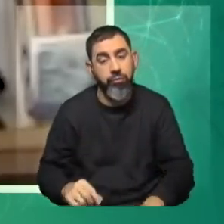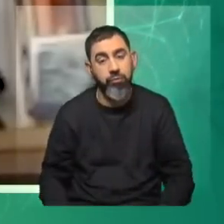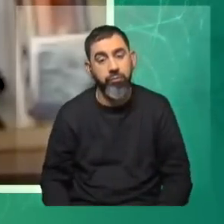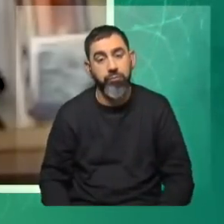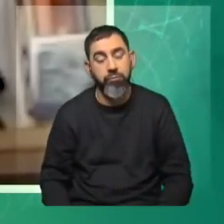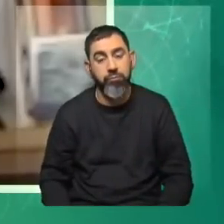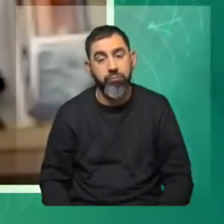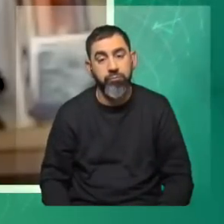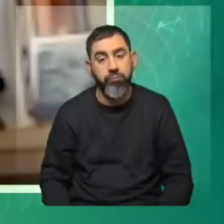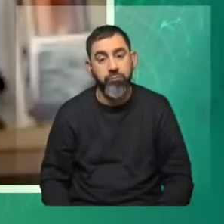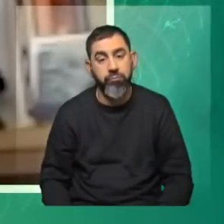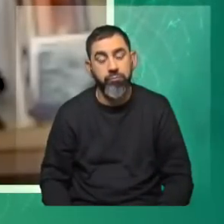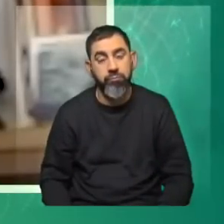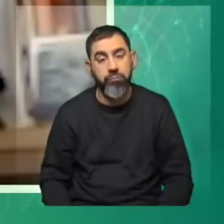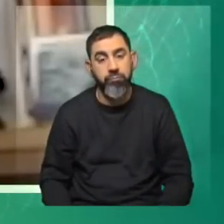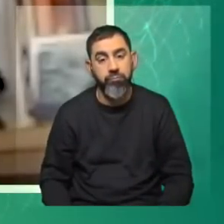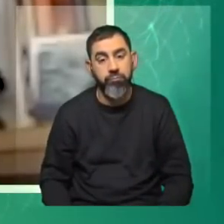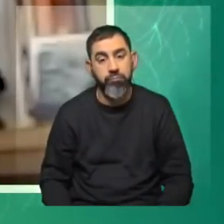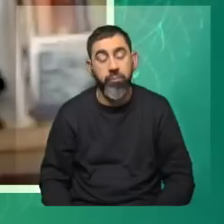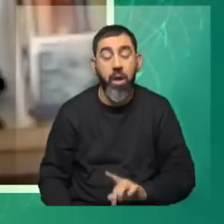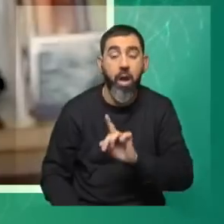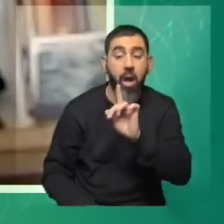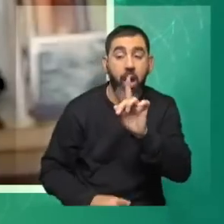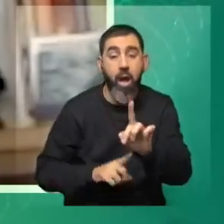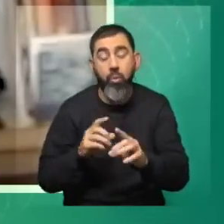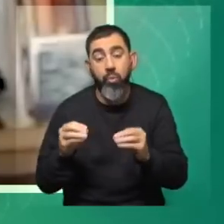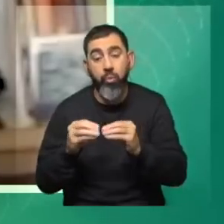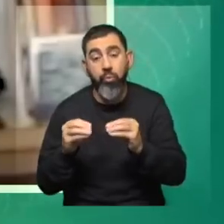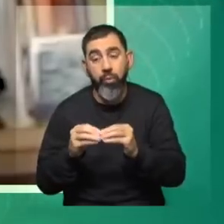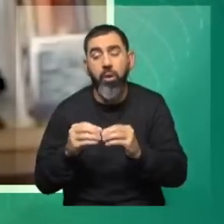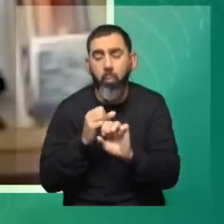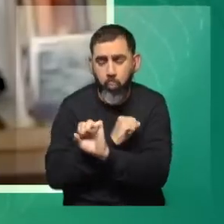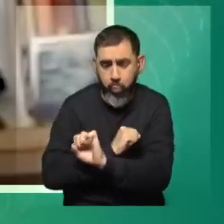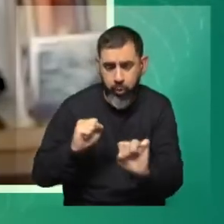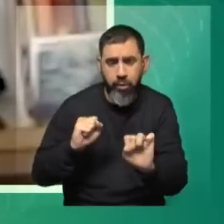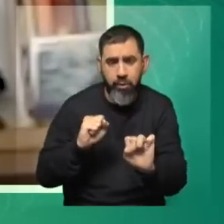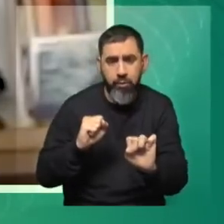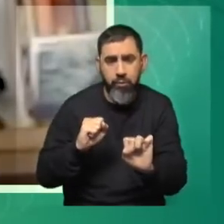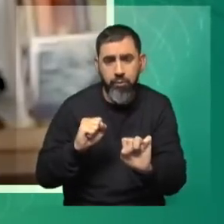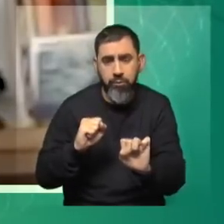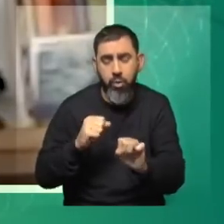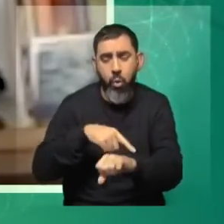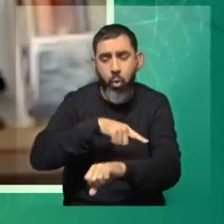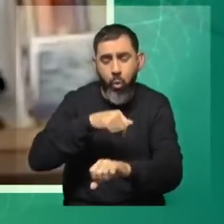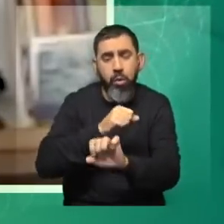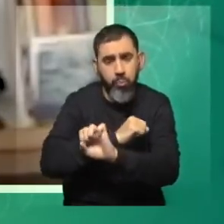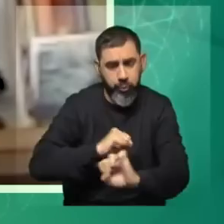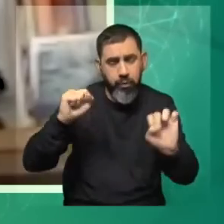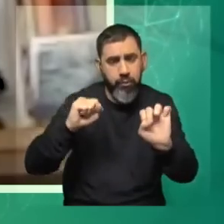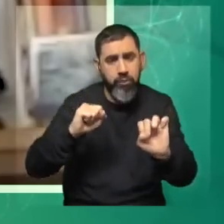adecuadamente como para que algunos colegas que tienen la disponibilidad de estar más horas